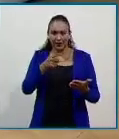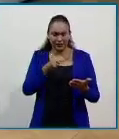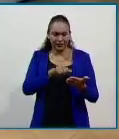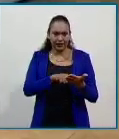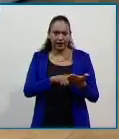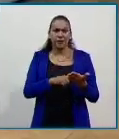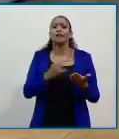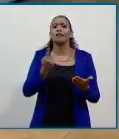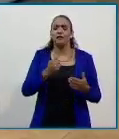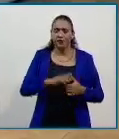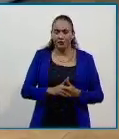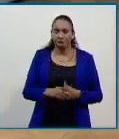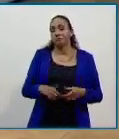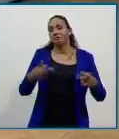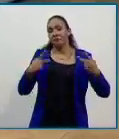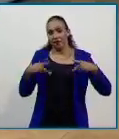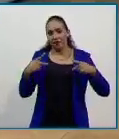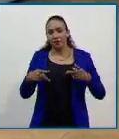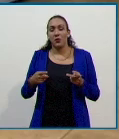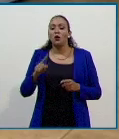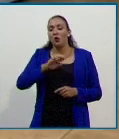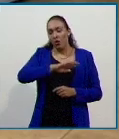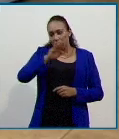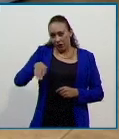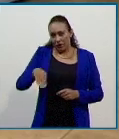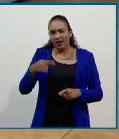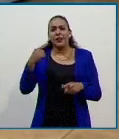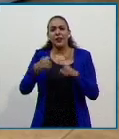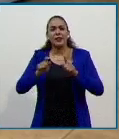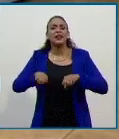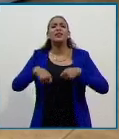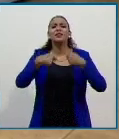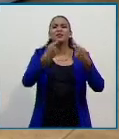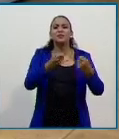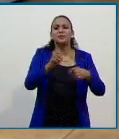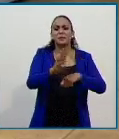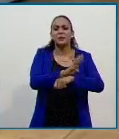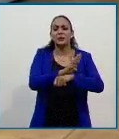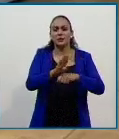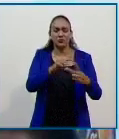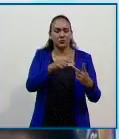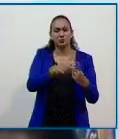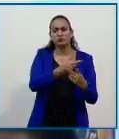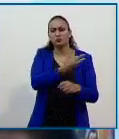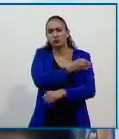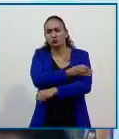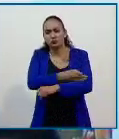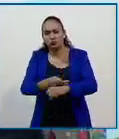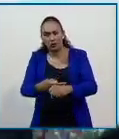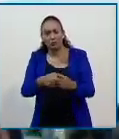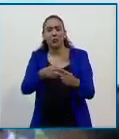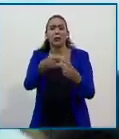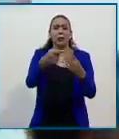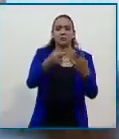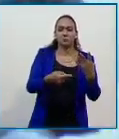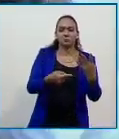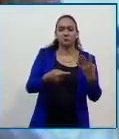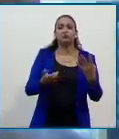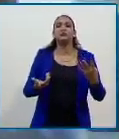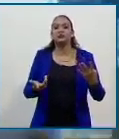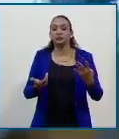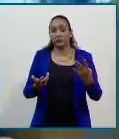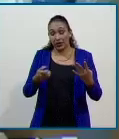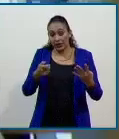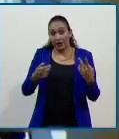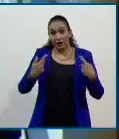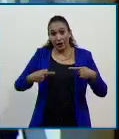dicha instancia conciliatoria a los conflictos inherentes a la designación de beneficiarios por muerte, que comprende el